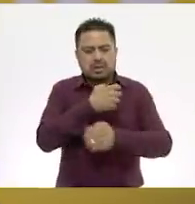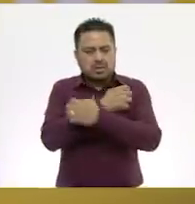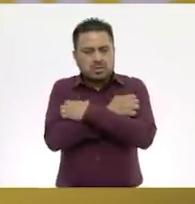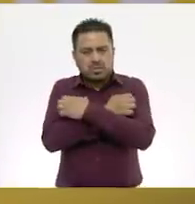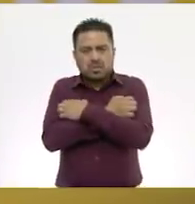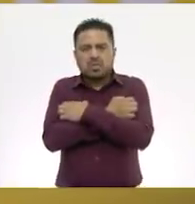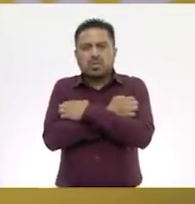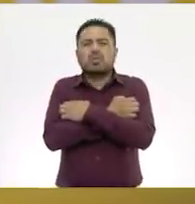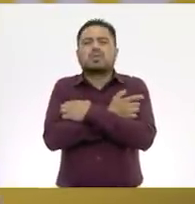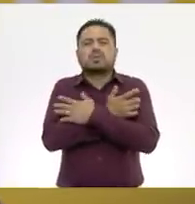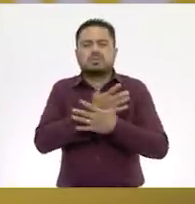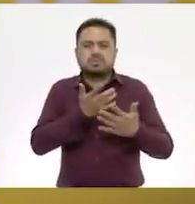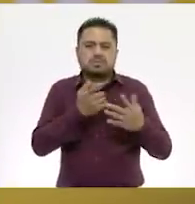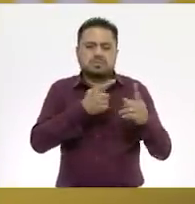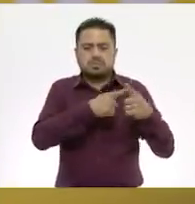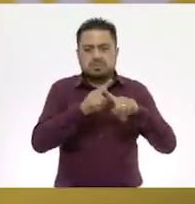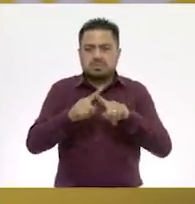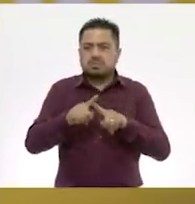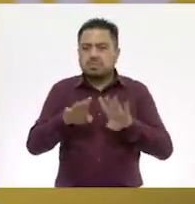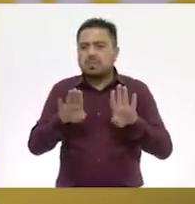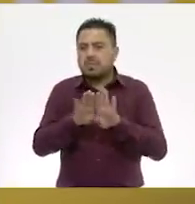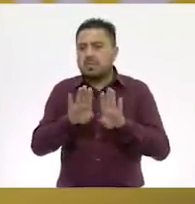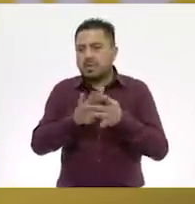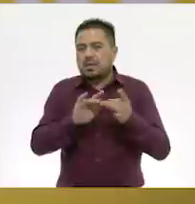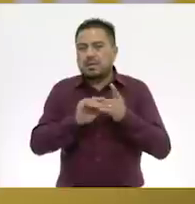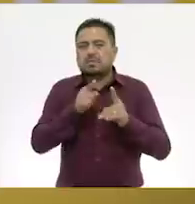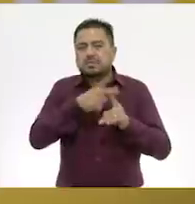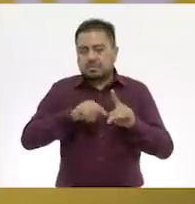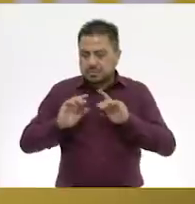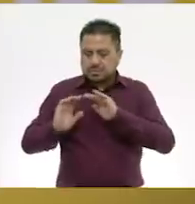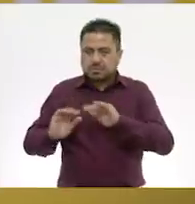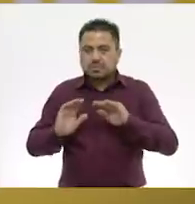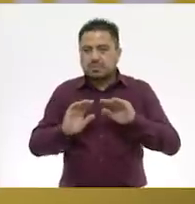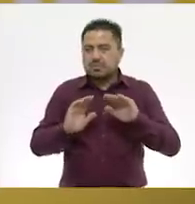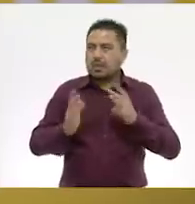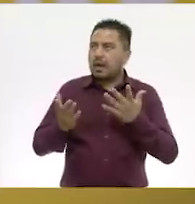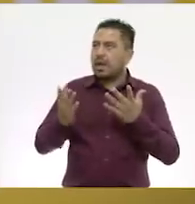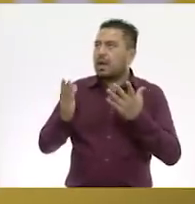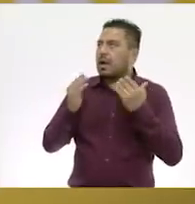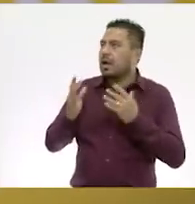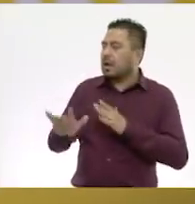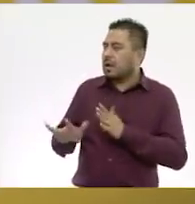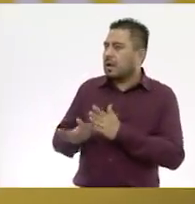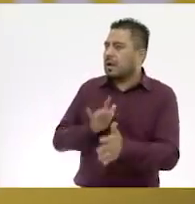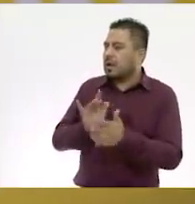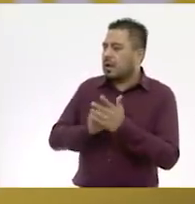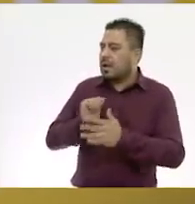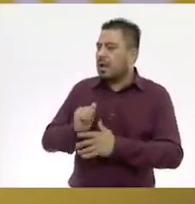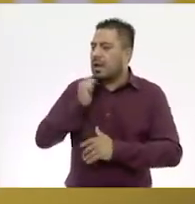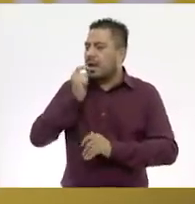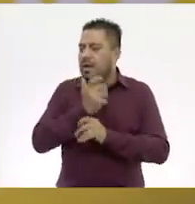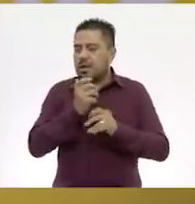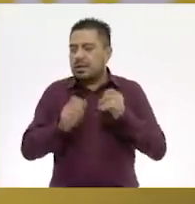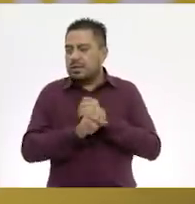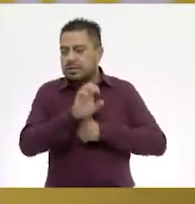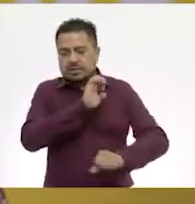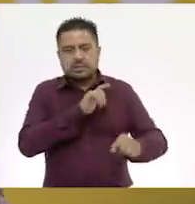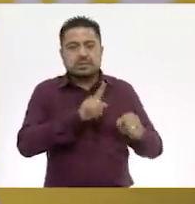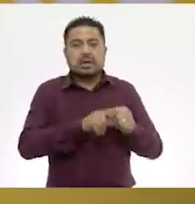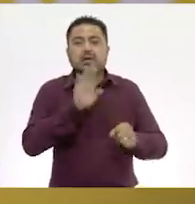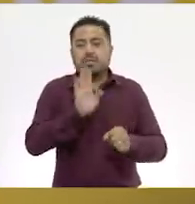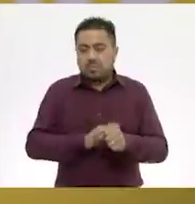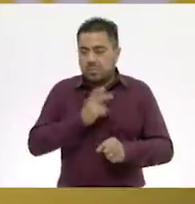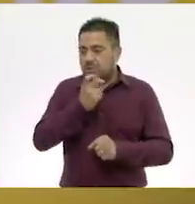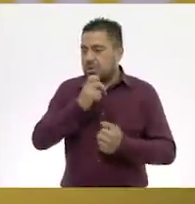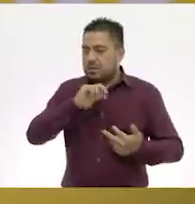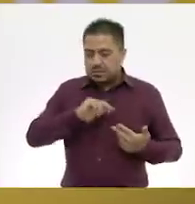educativo, didáctico, es decir, que pretenden enseñarnos sobre alguna conducta en particular. Y por eso